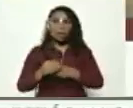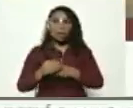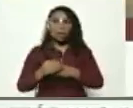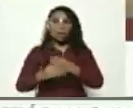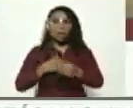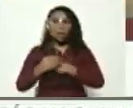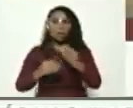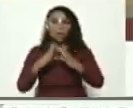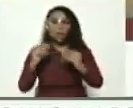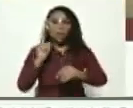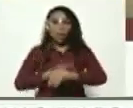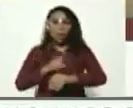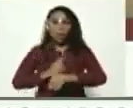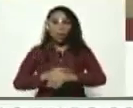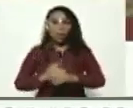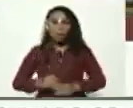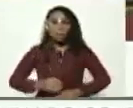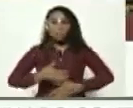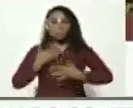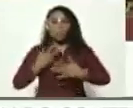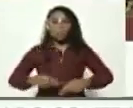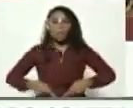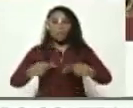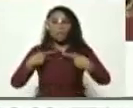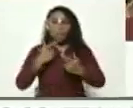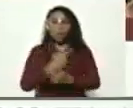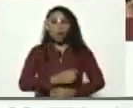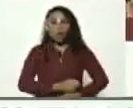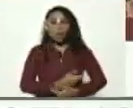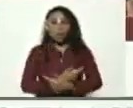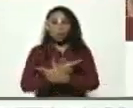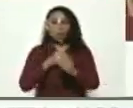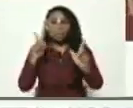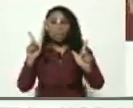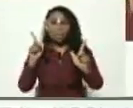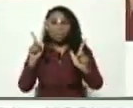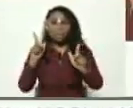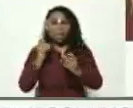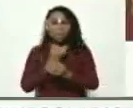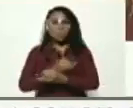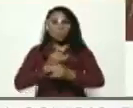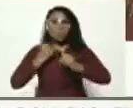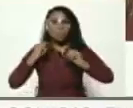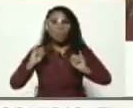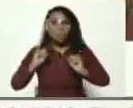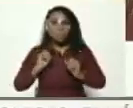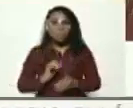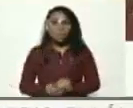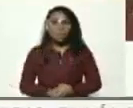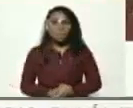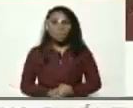todas sus horas de aliento, de vida, a la libertad, a la independencia.